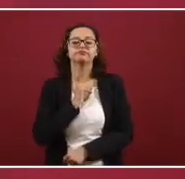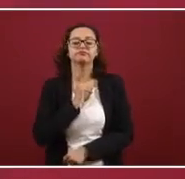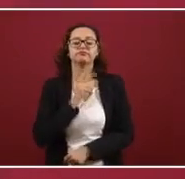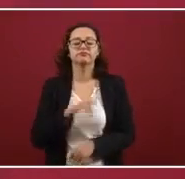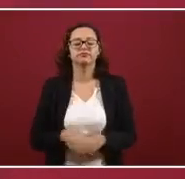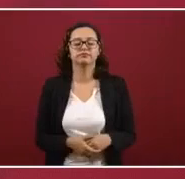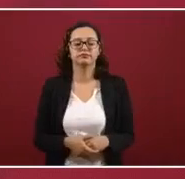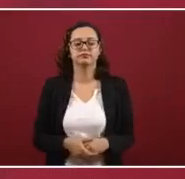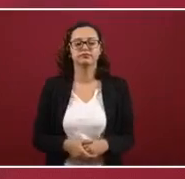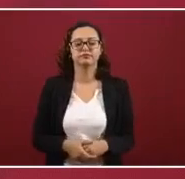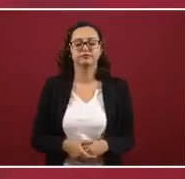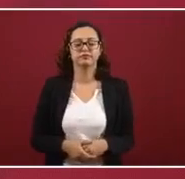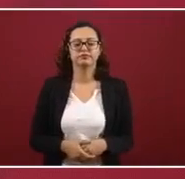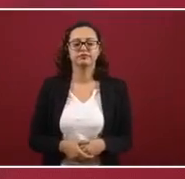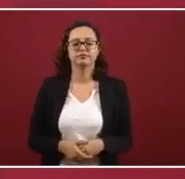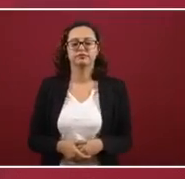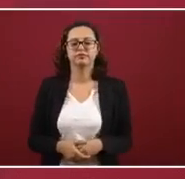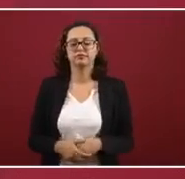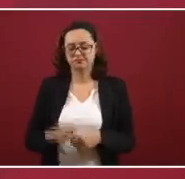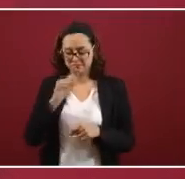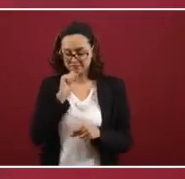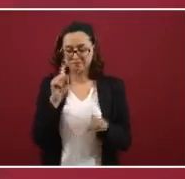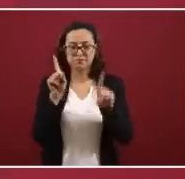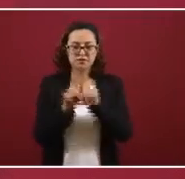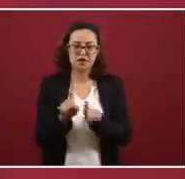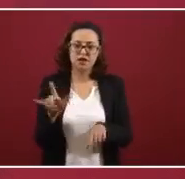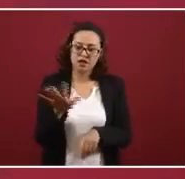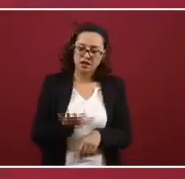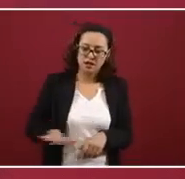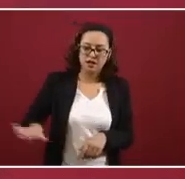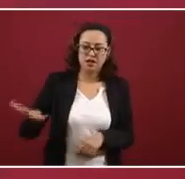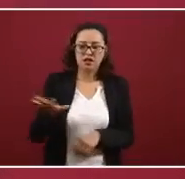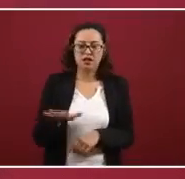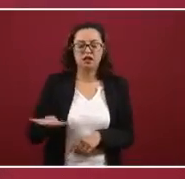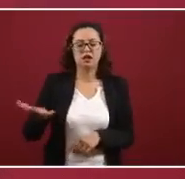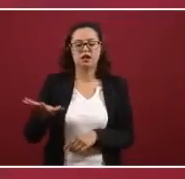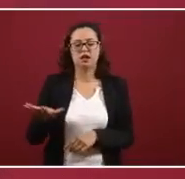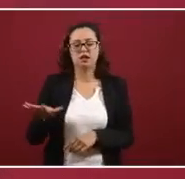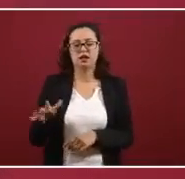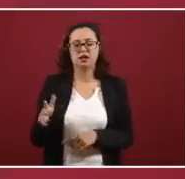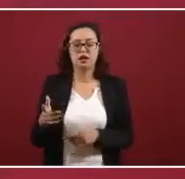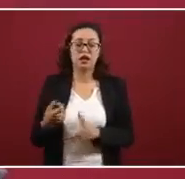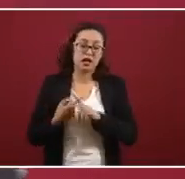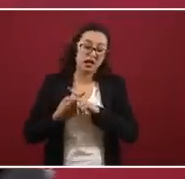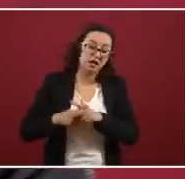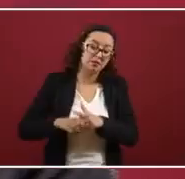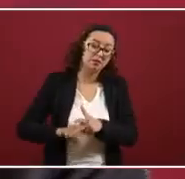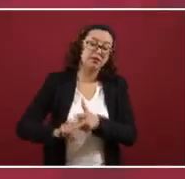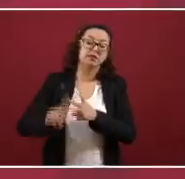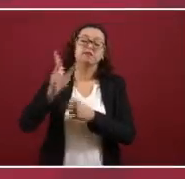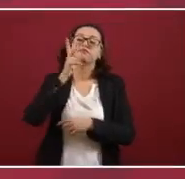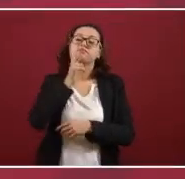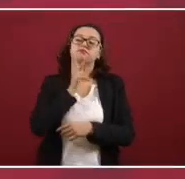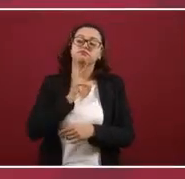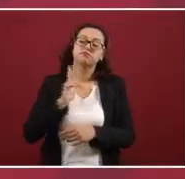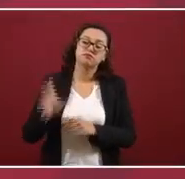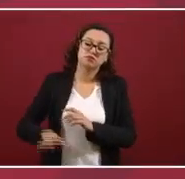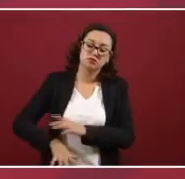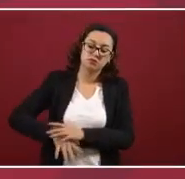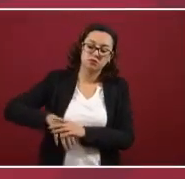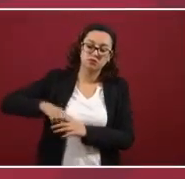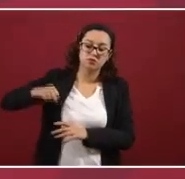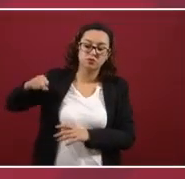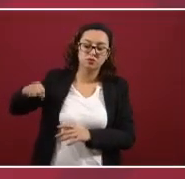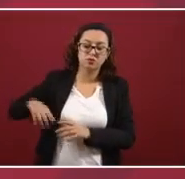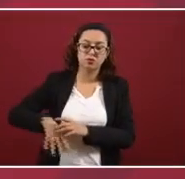Ahí, en esa región, se desarrolló la explotación petrolera antes de